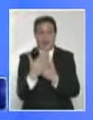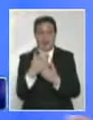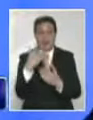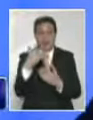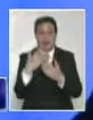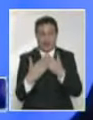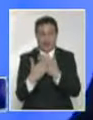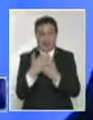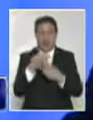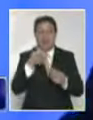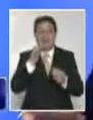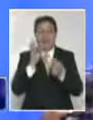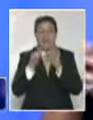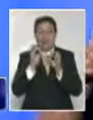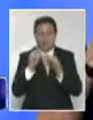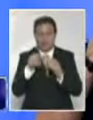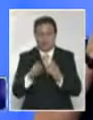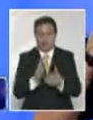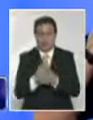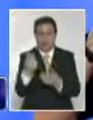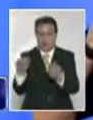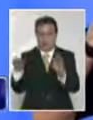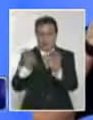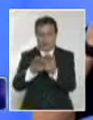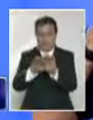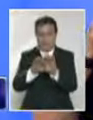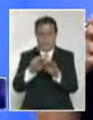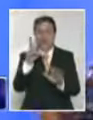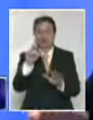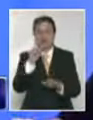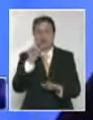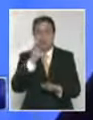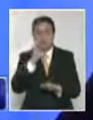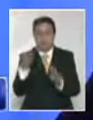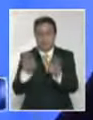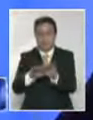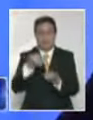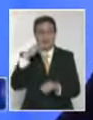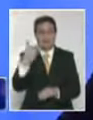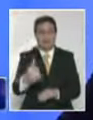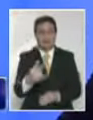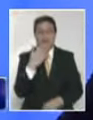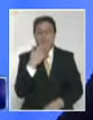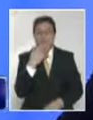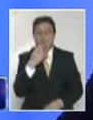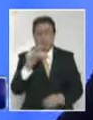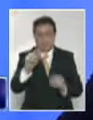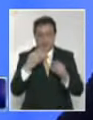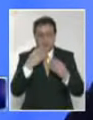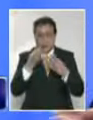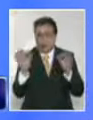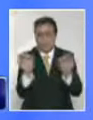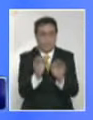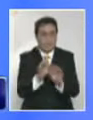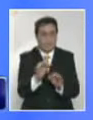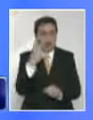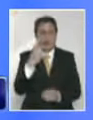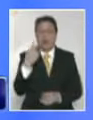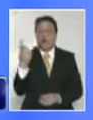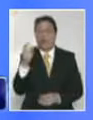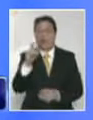terrible llegar a esa hora, y a las 8:01 cerraba la puerta. Y ahí se hablaba siempre off the record. Entonces había una colega